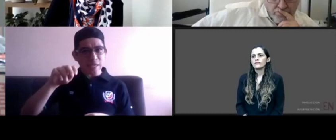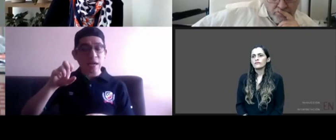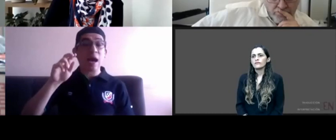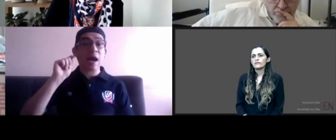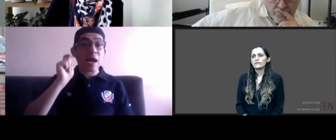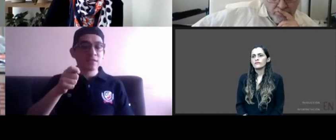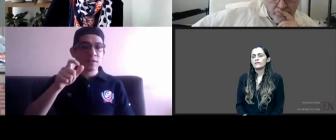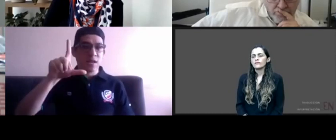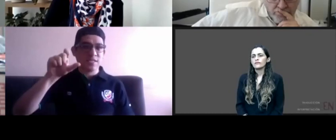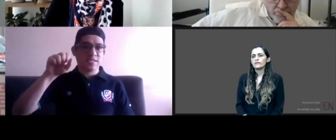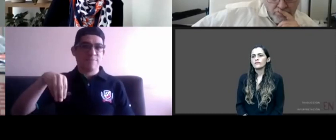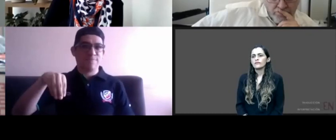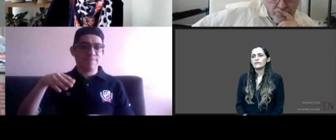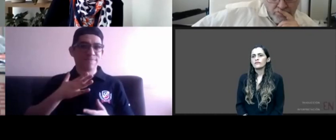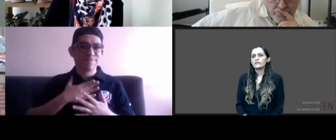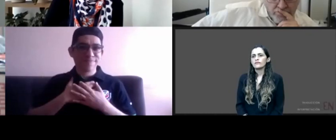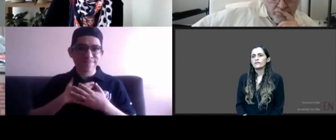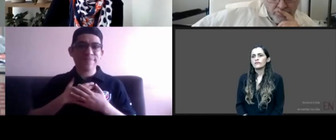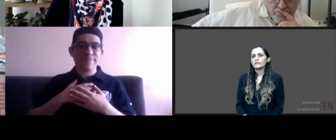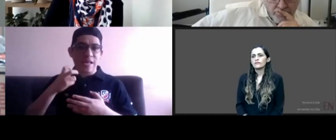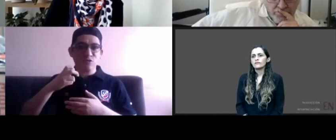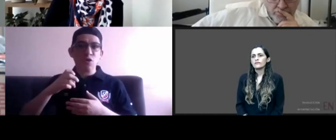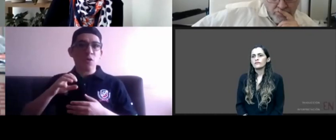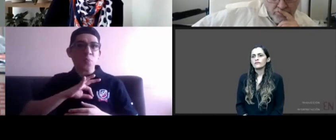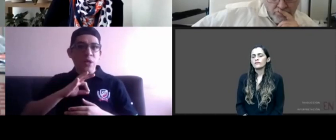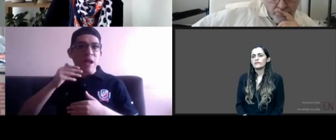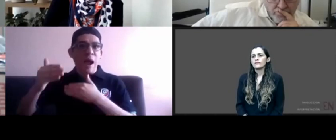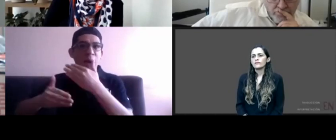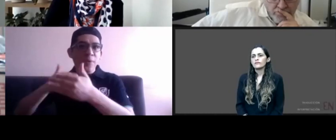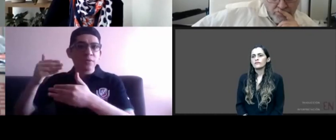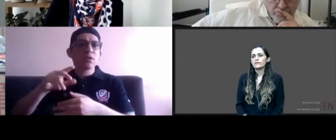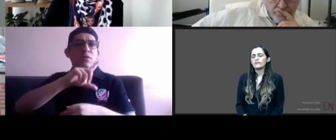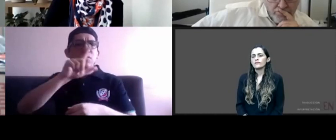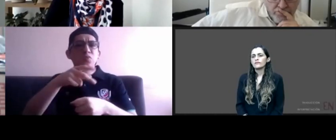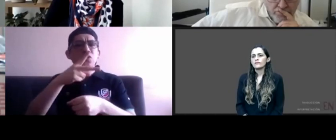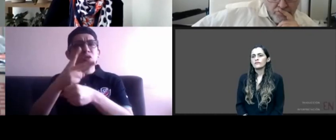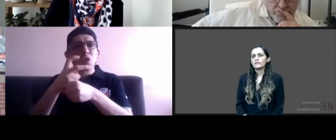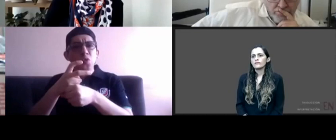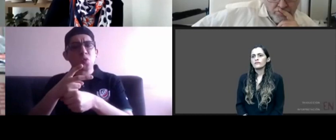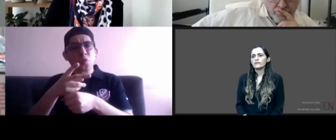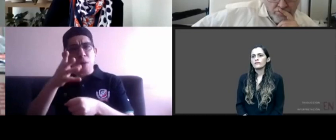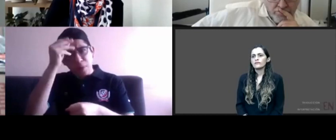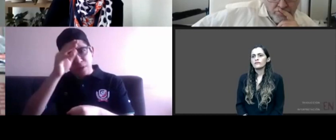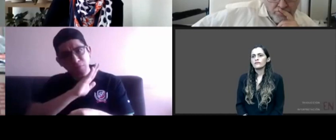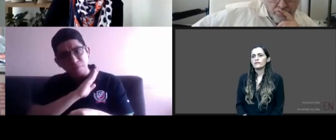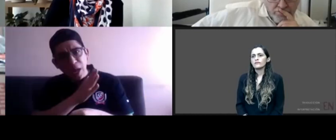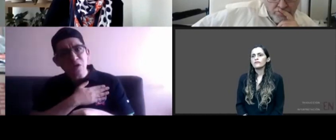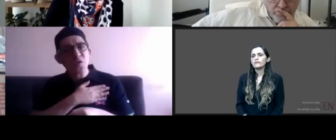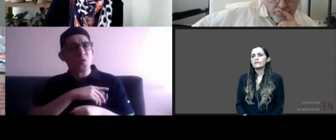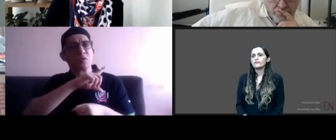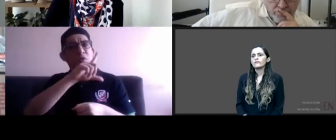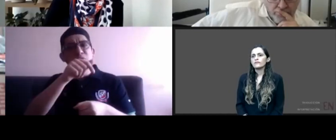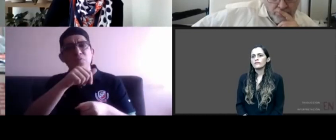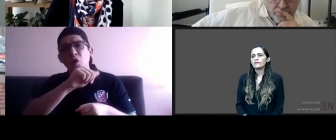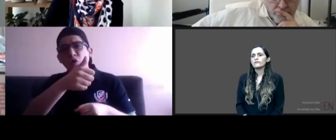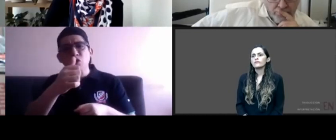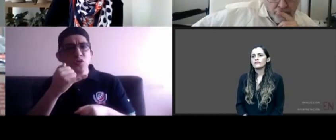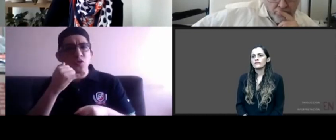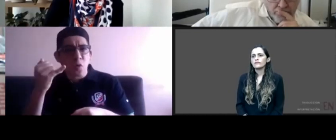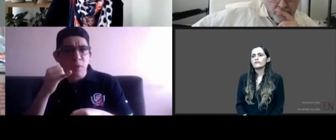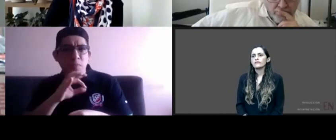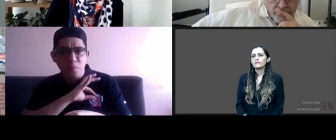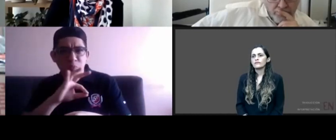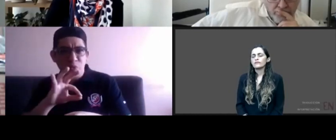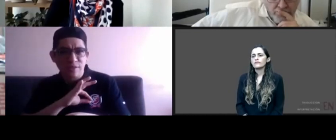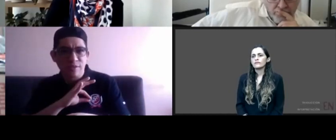La primer lengua, la lengua materna que debemos fortalecer en una persona sorda es la lengua de señas mexicana. Y una vez